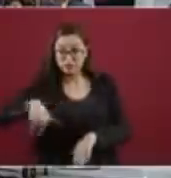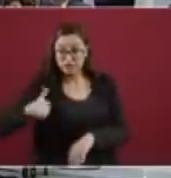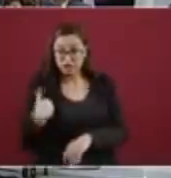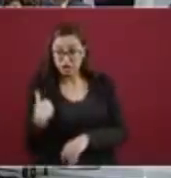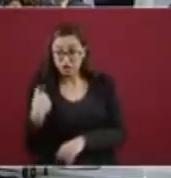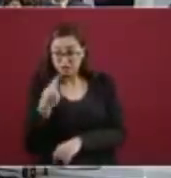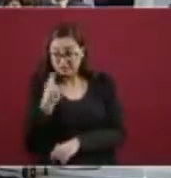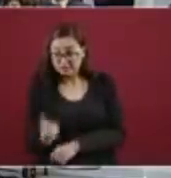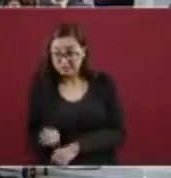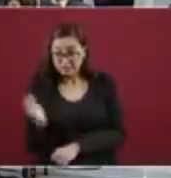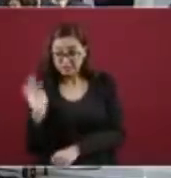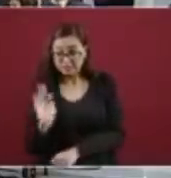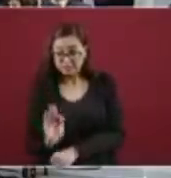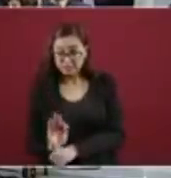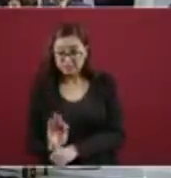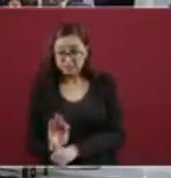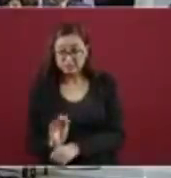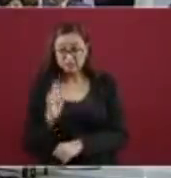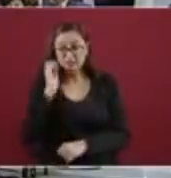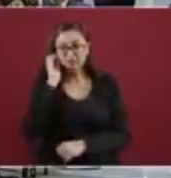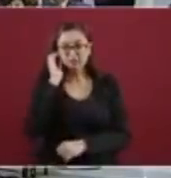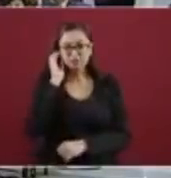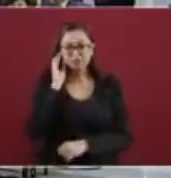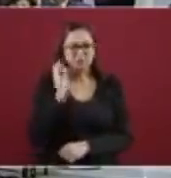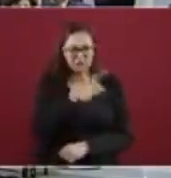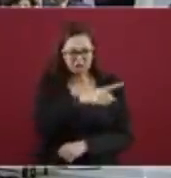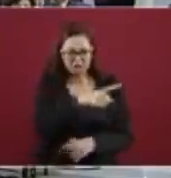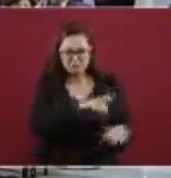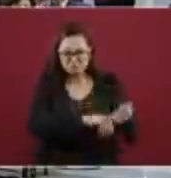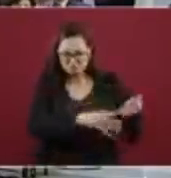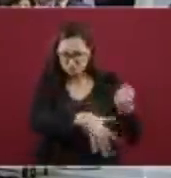infantiles. Mientras buscan.